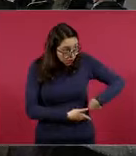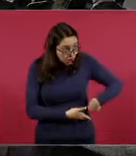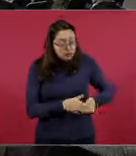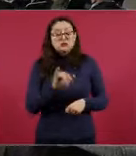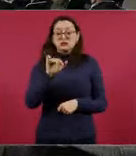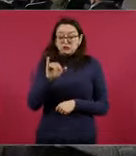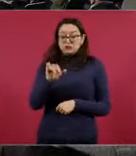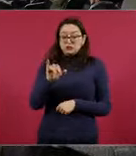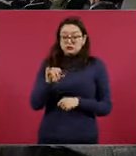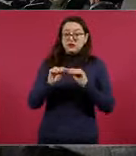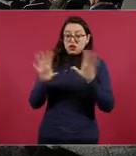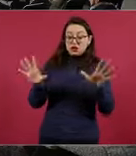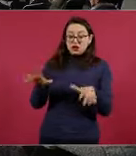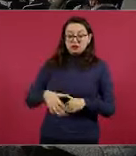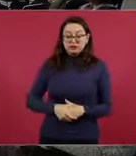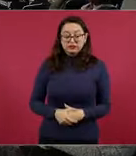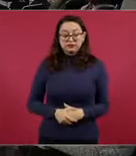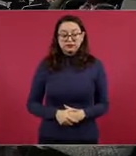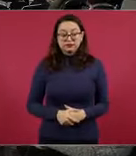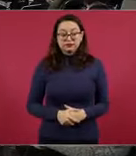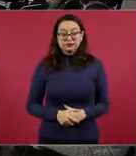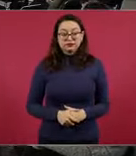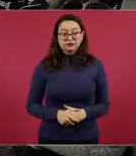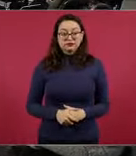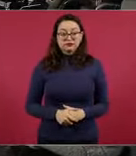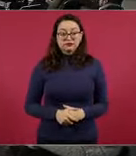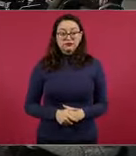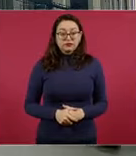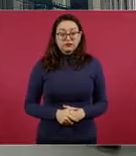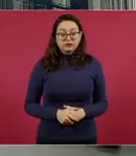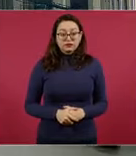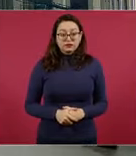Congreso. No, pero hay un momento que dice.